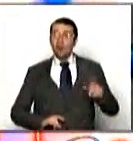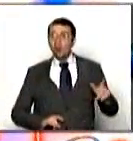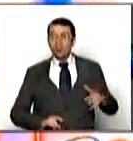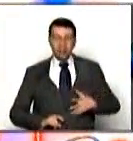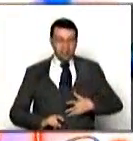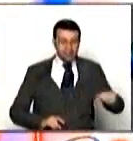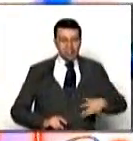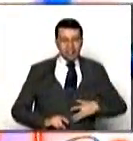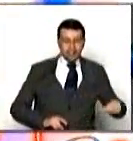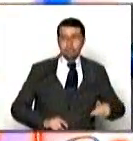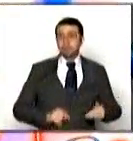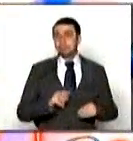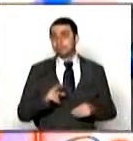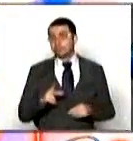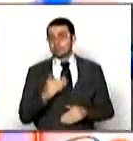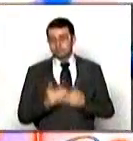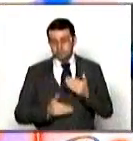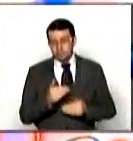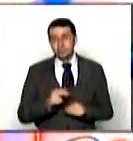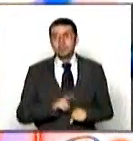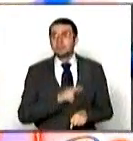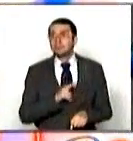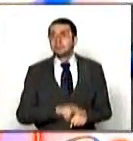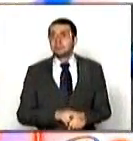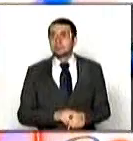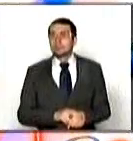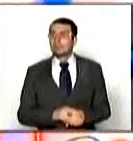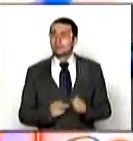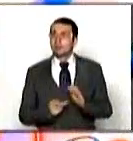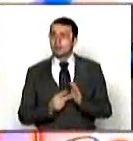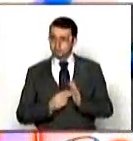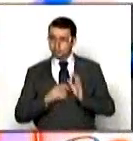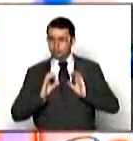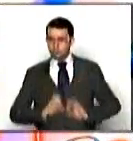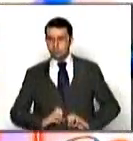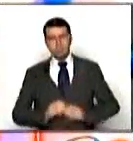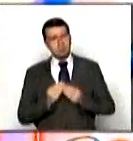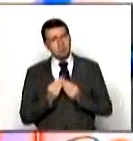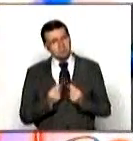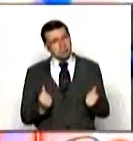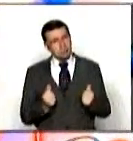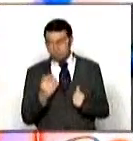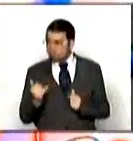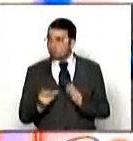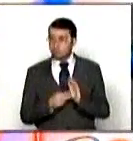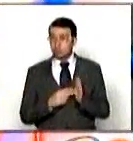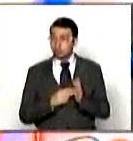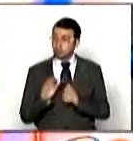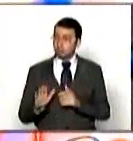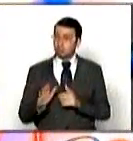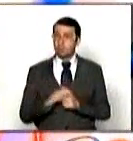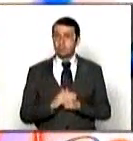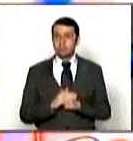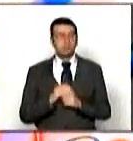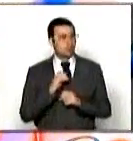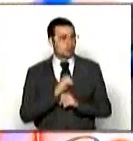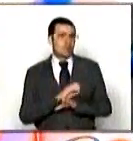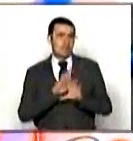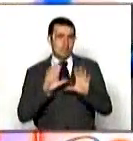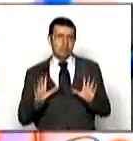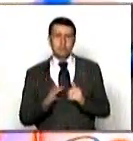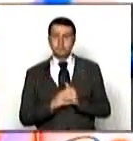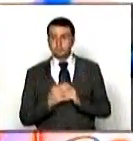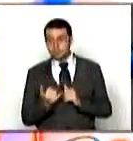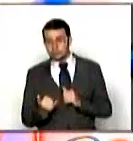para sus procesos normales, estamos desgastando el organismo, estamos desgastando el sistema inmune. Claro, de hecho el